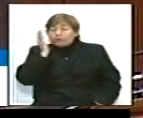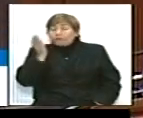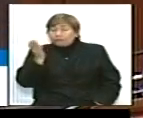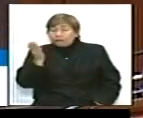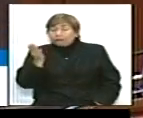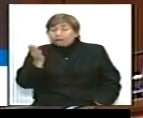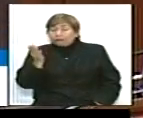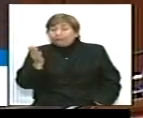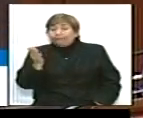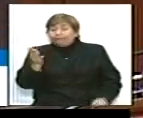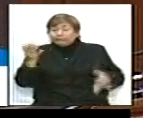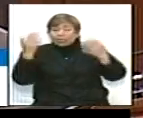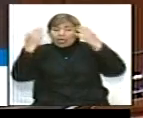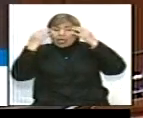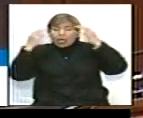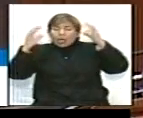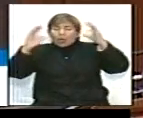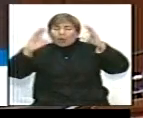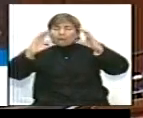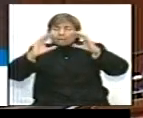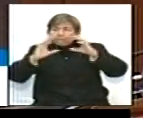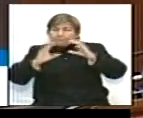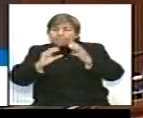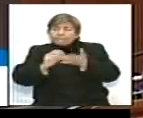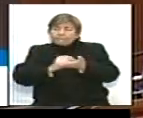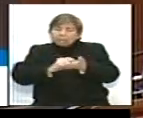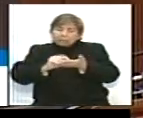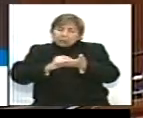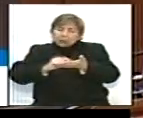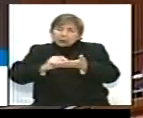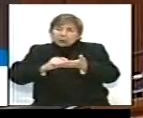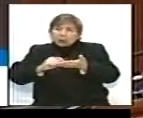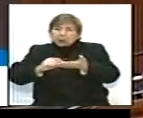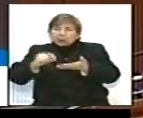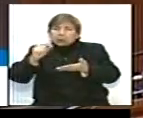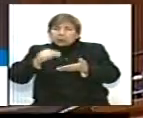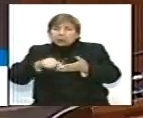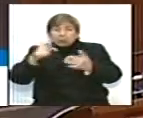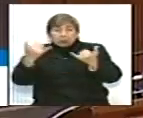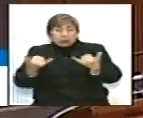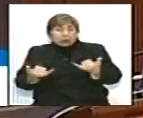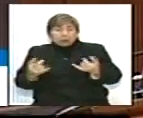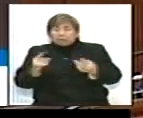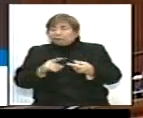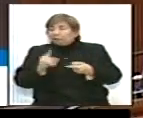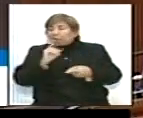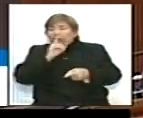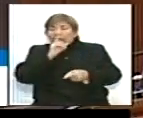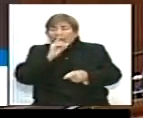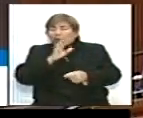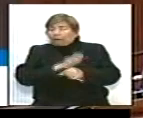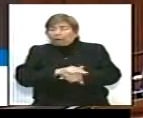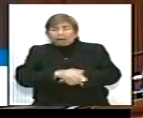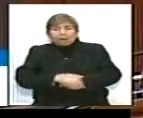que los convenios que han firmado nuestras empresas en nuestro país hasta el día de hoy no cumplen. Señor Ministro